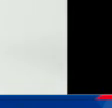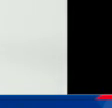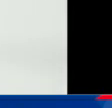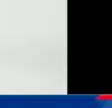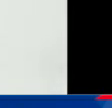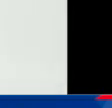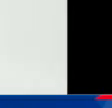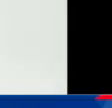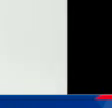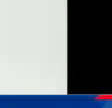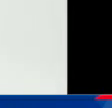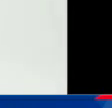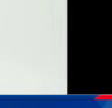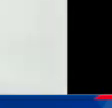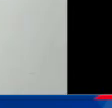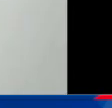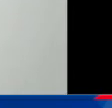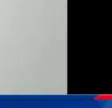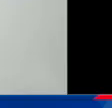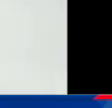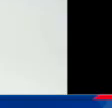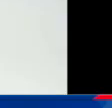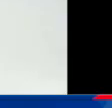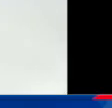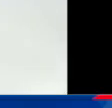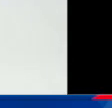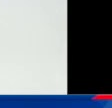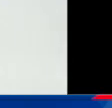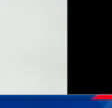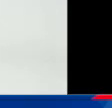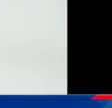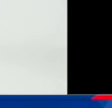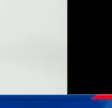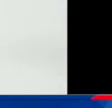por acá, un aplauso más allá.